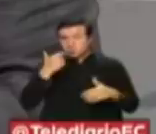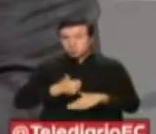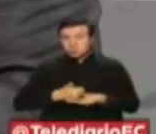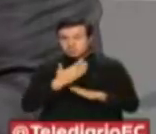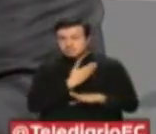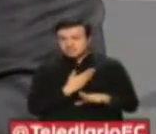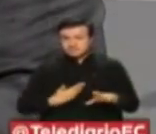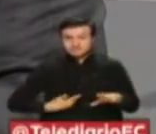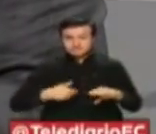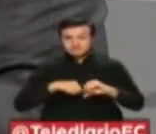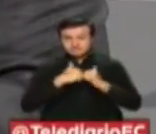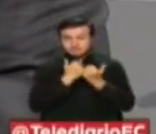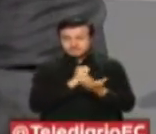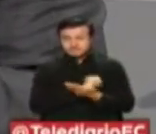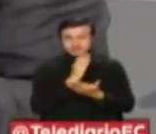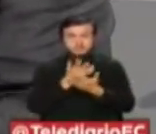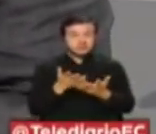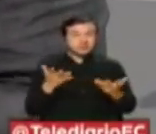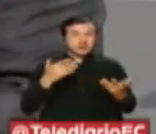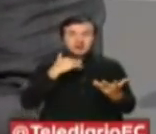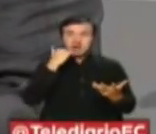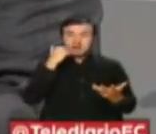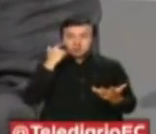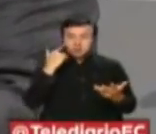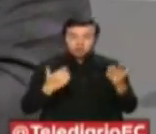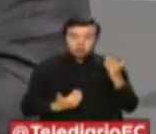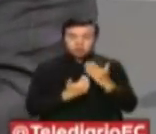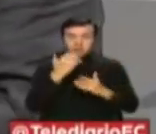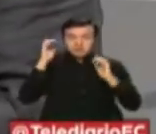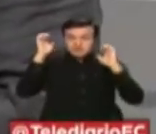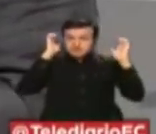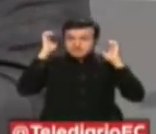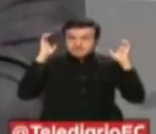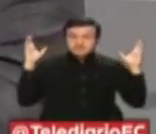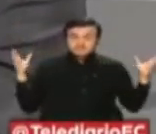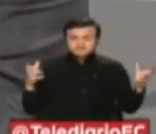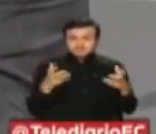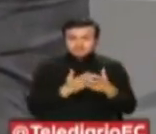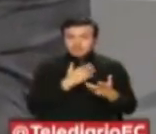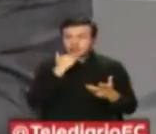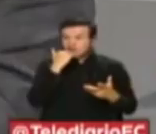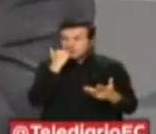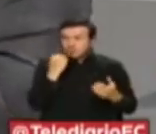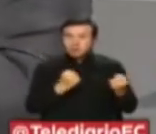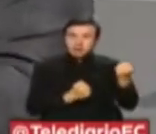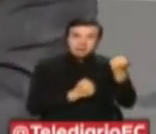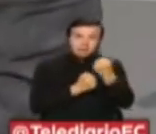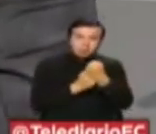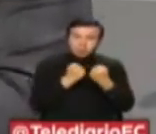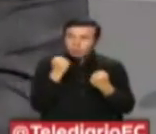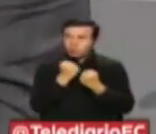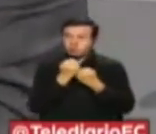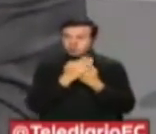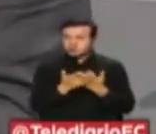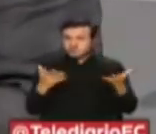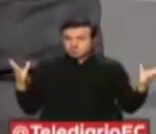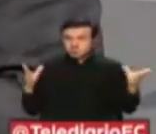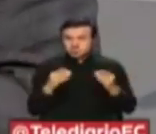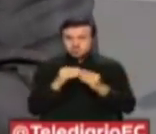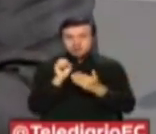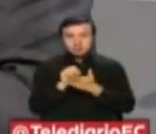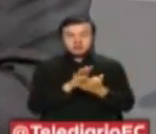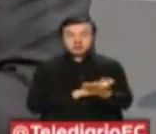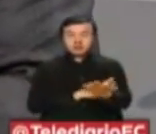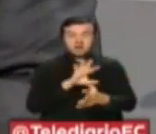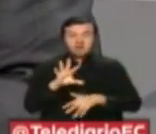presidenta de la asamblea habrá una nueva estrategia para ensamblar para aceptar aportes para redimensionar el proyecto de